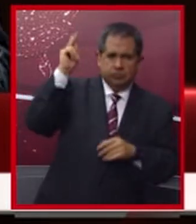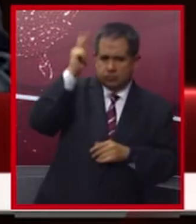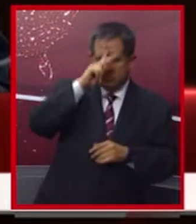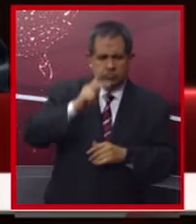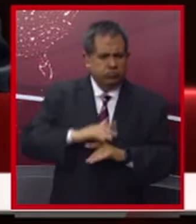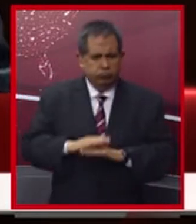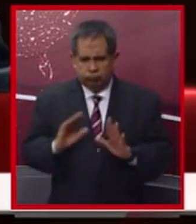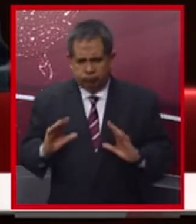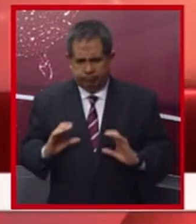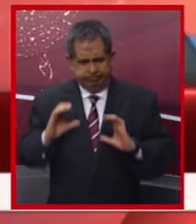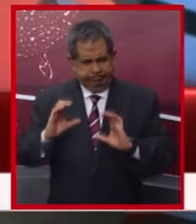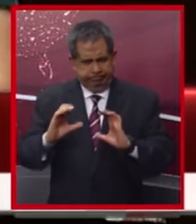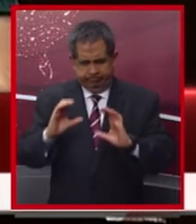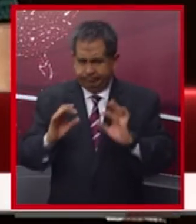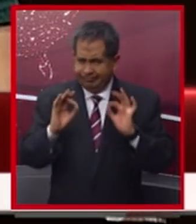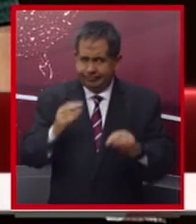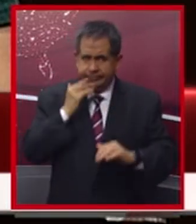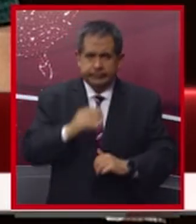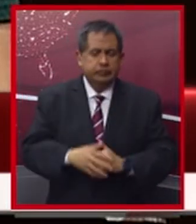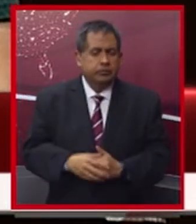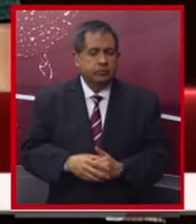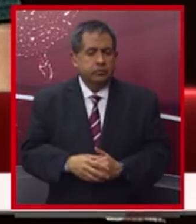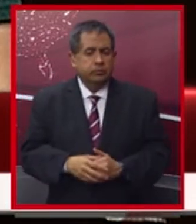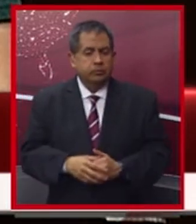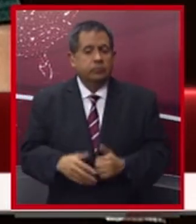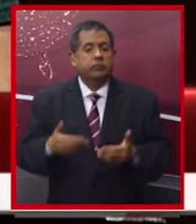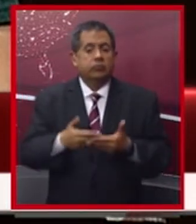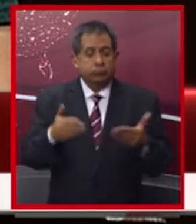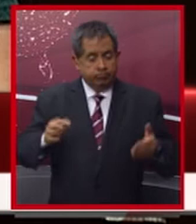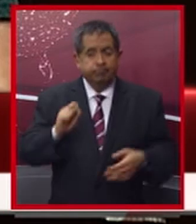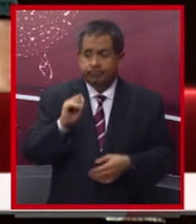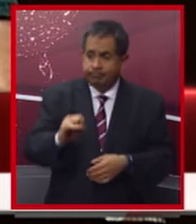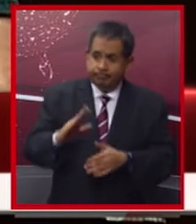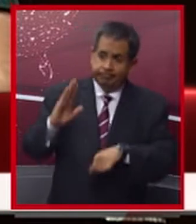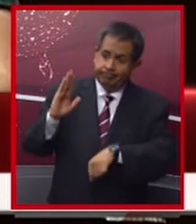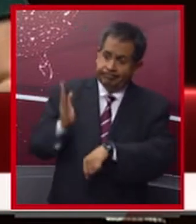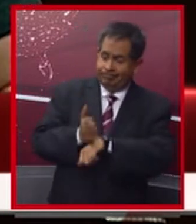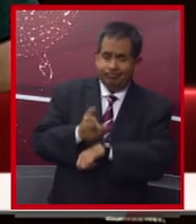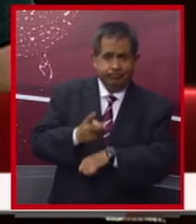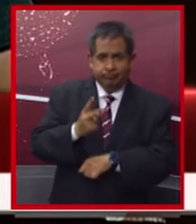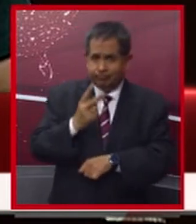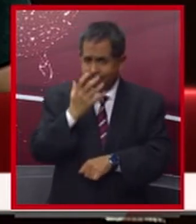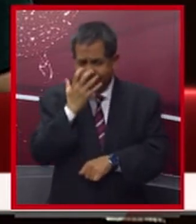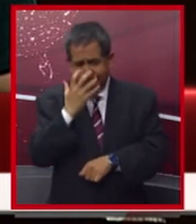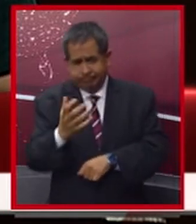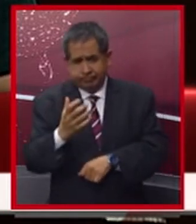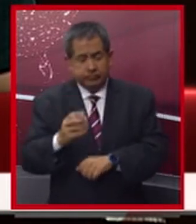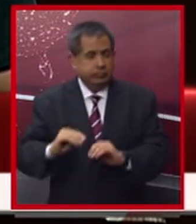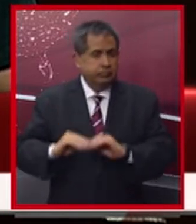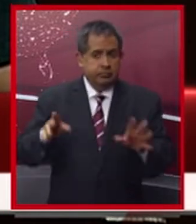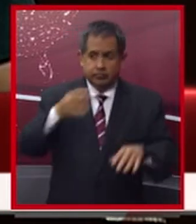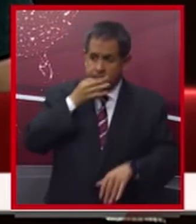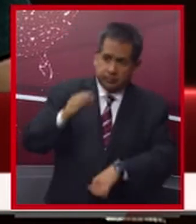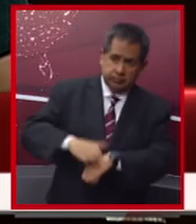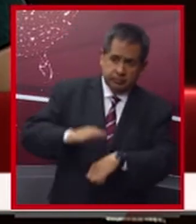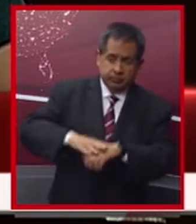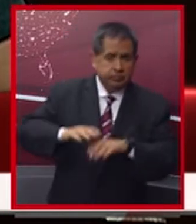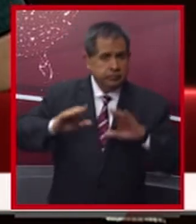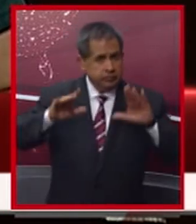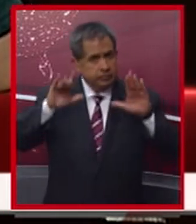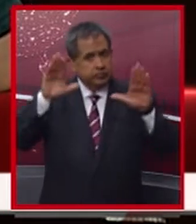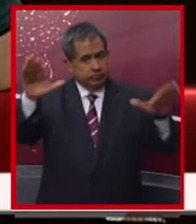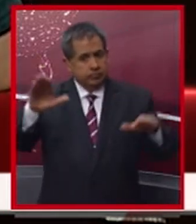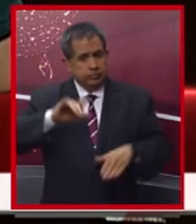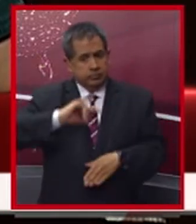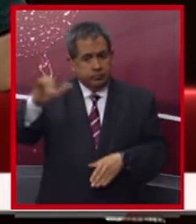costo a los pasajeros. Ahora sí habrá penalizaciones de verdad, que les quede claro a las aerolíneas que los que